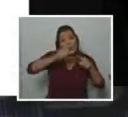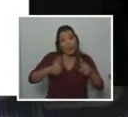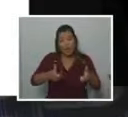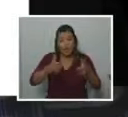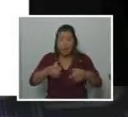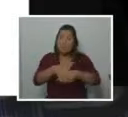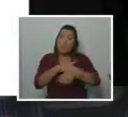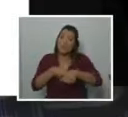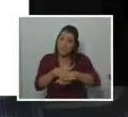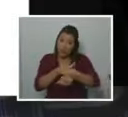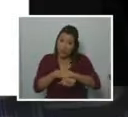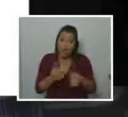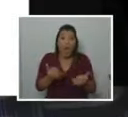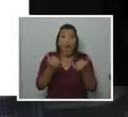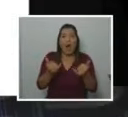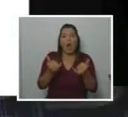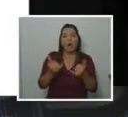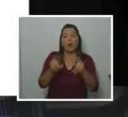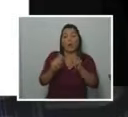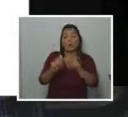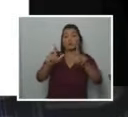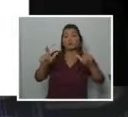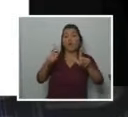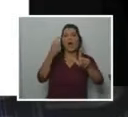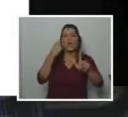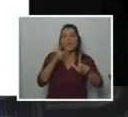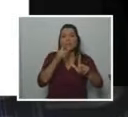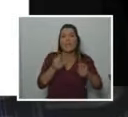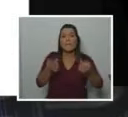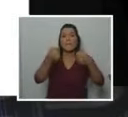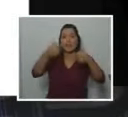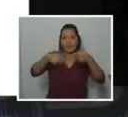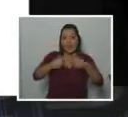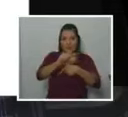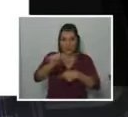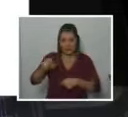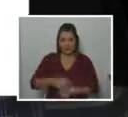momento vamos a la tómbola para darnos cuenta quién vendrá la próxima semana.